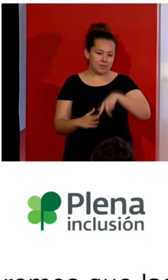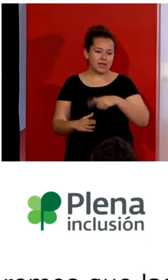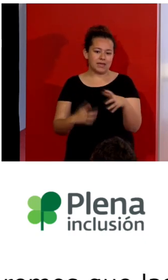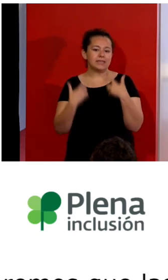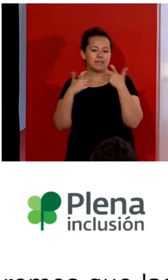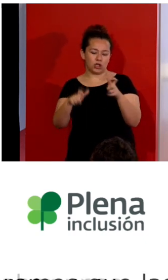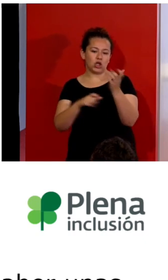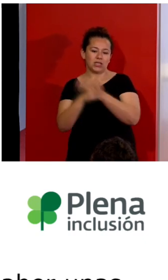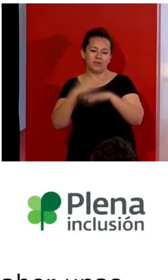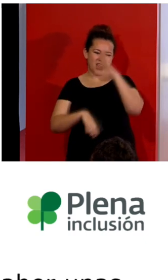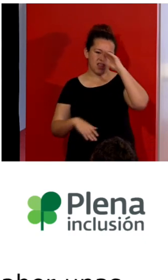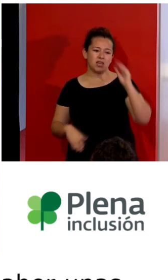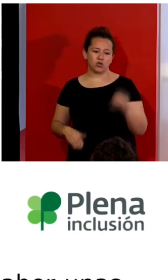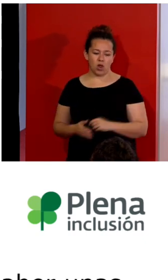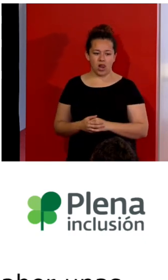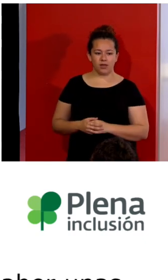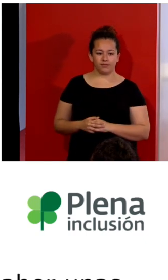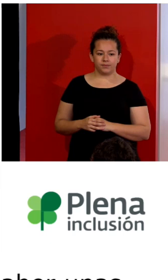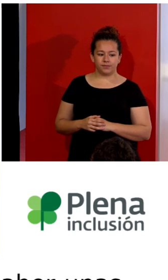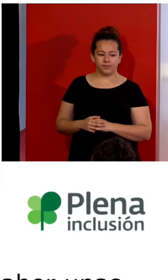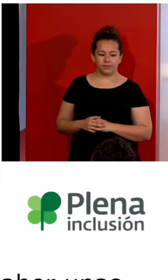de la discapacidad intelectual.